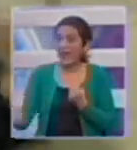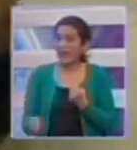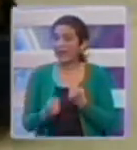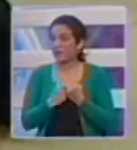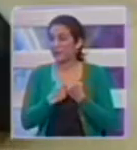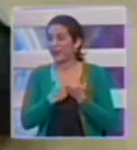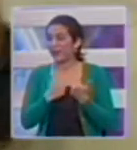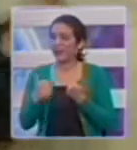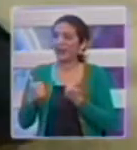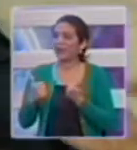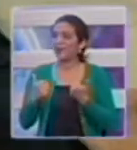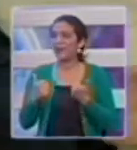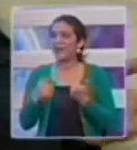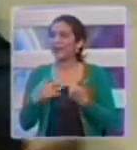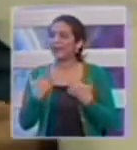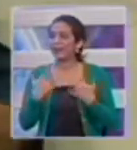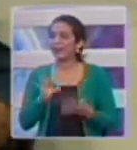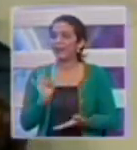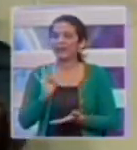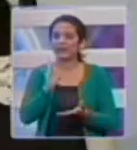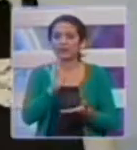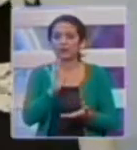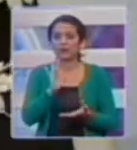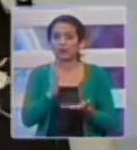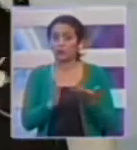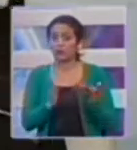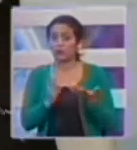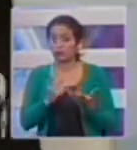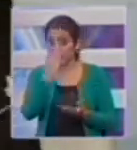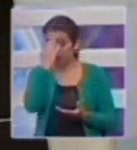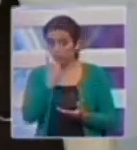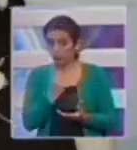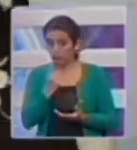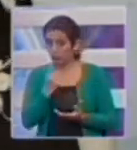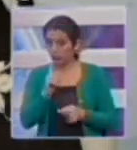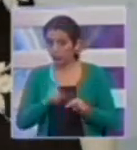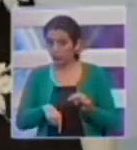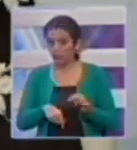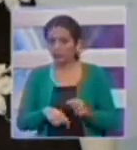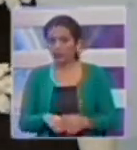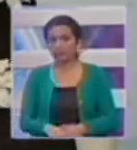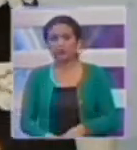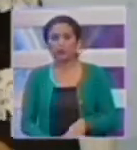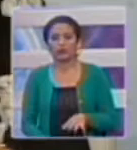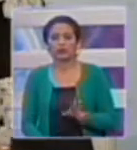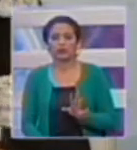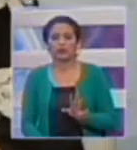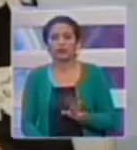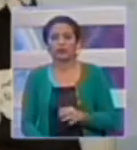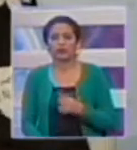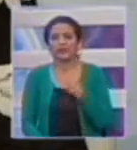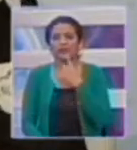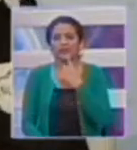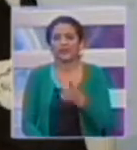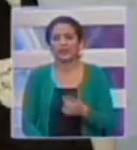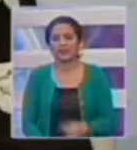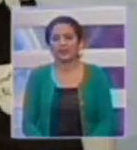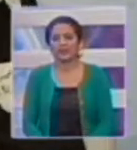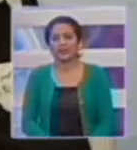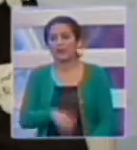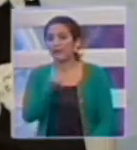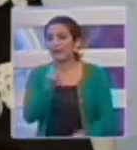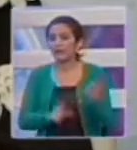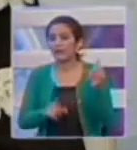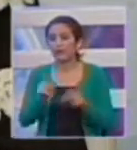curul? Es decir, se va a imponer el voto en plancha. Sí, y usted lo ha dicho bien, me gusta el término que ha usado, la dictadura de los métodos de asignación de